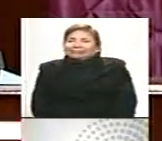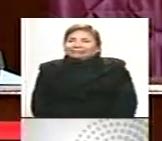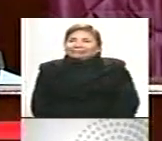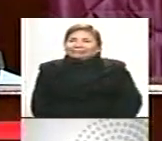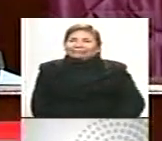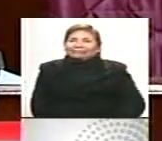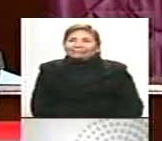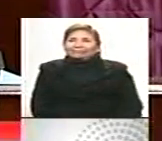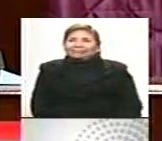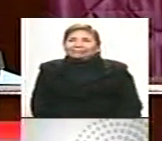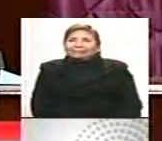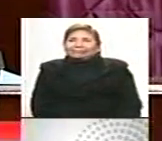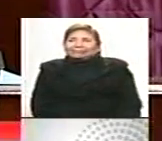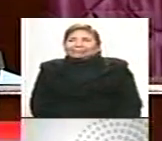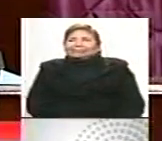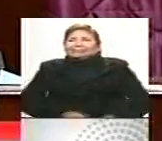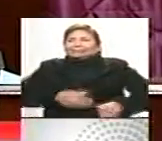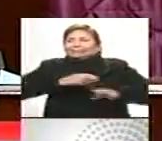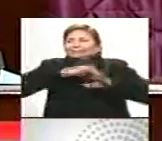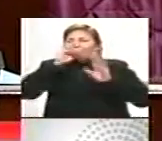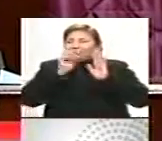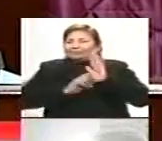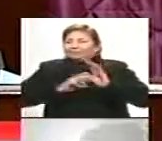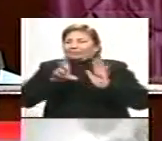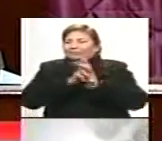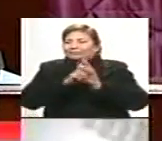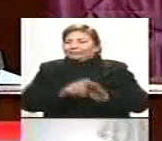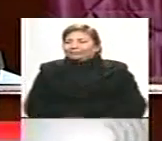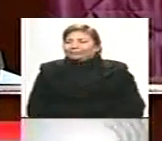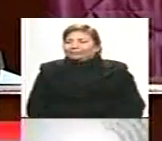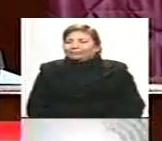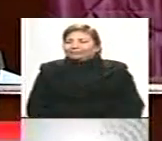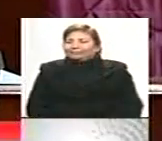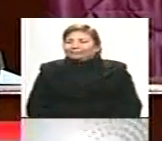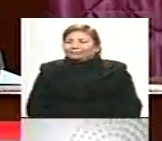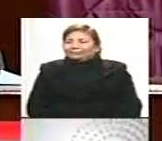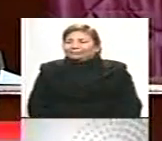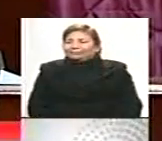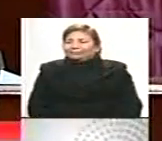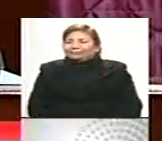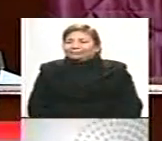En el proyecto de ley